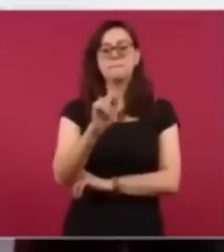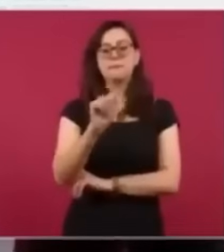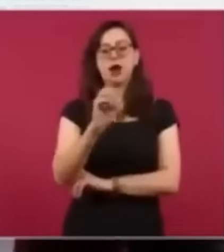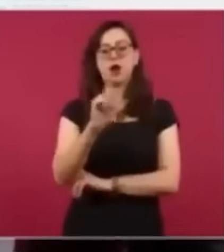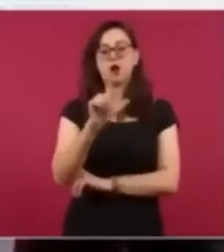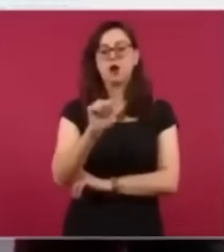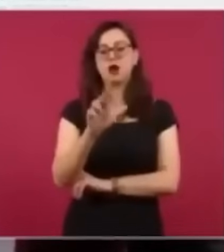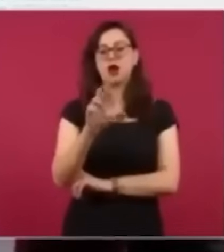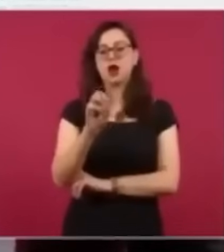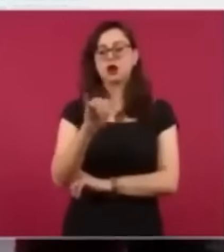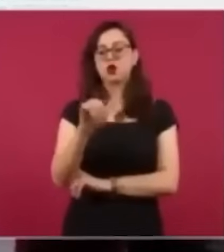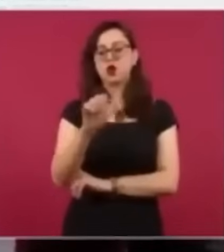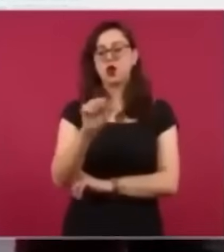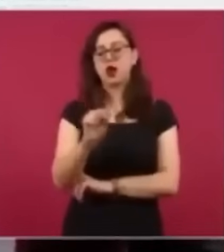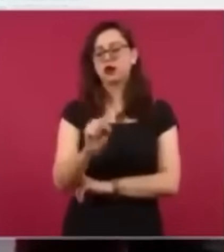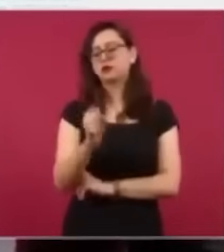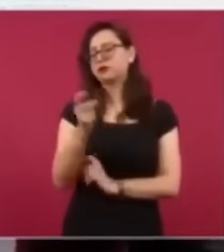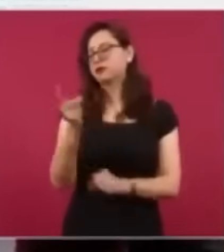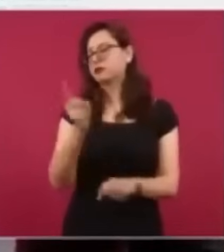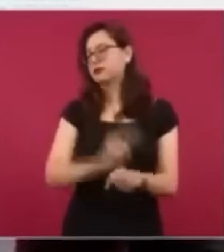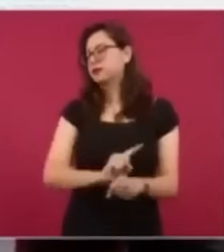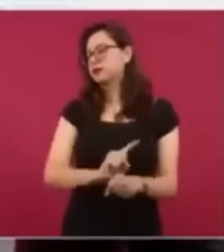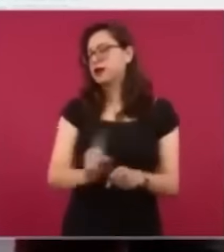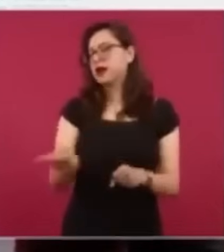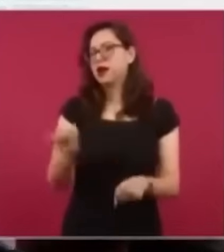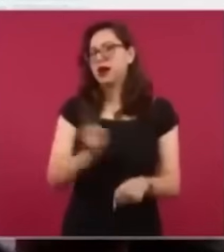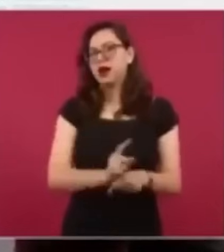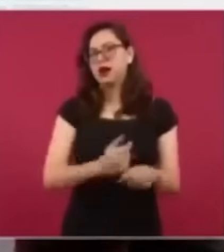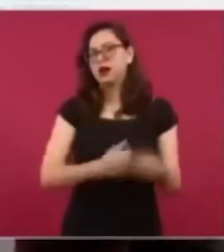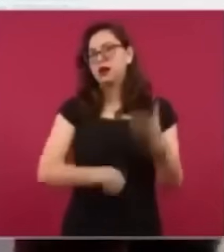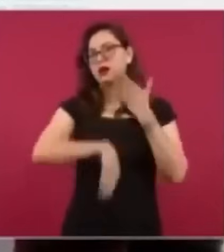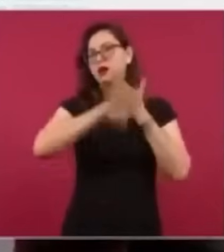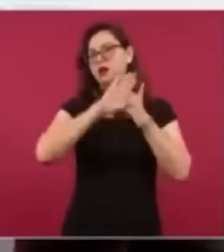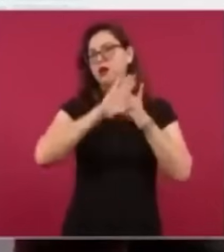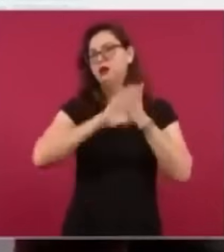critica un día sí y el otro también.